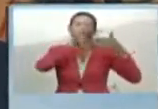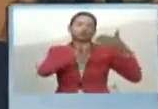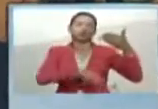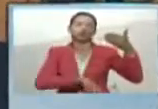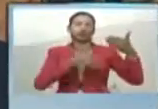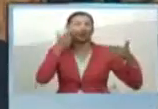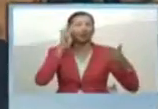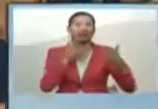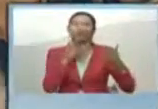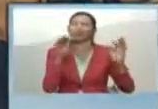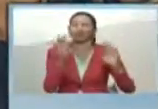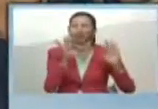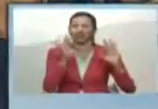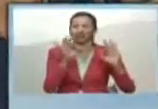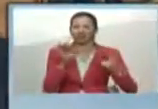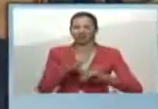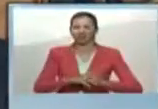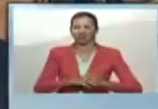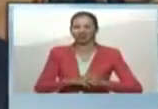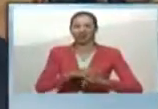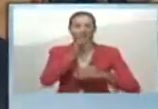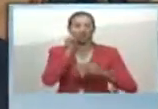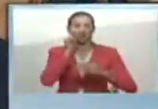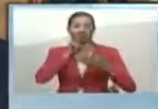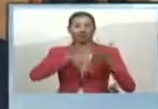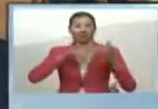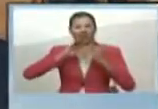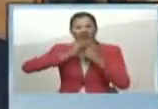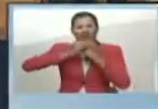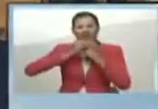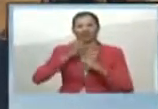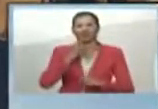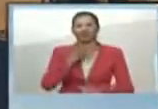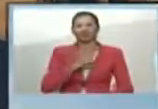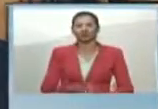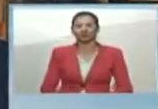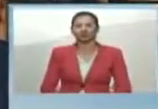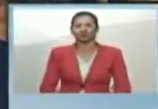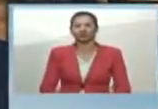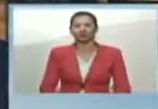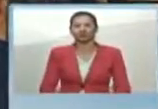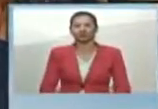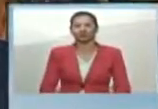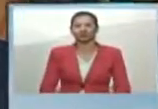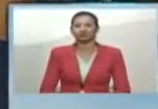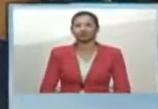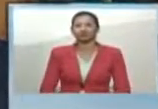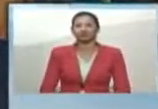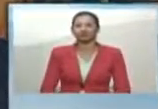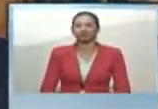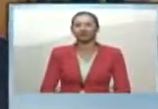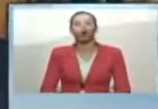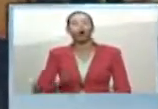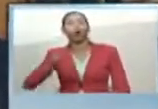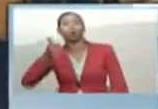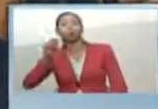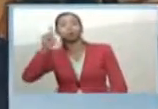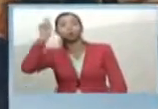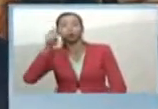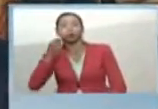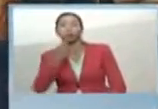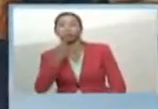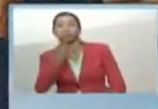el papel, pero igual lo leyó, y se dijo, Jorge Olavarría, que fue constituyente, ciudadano presidente, reveló